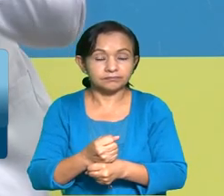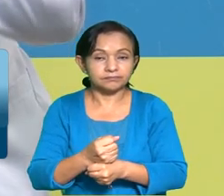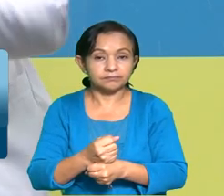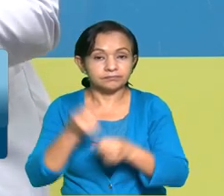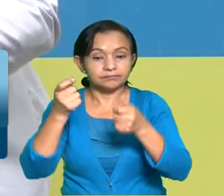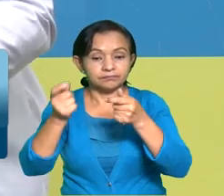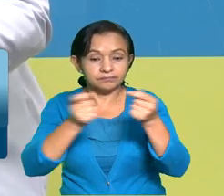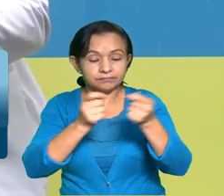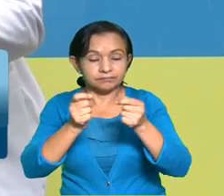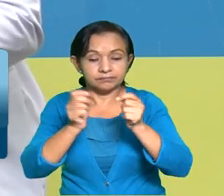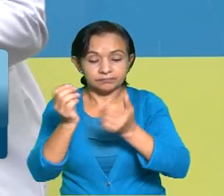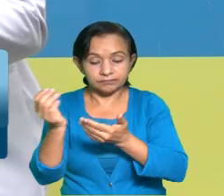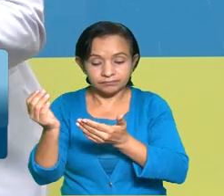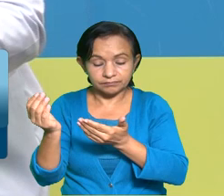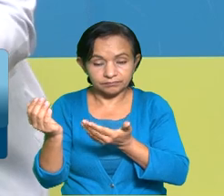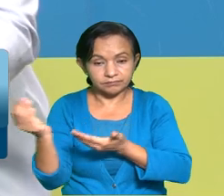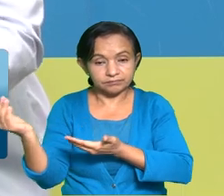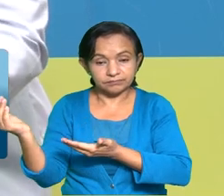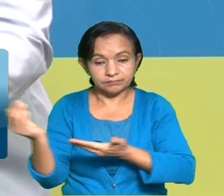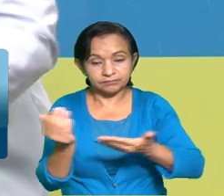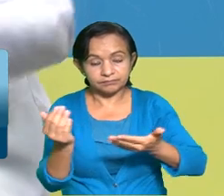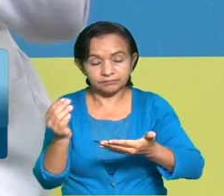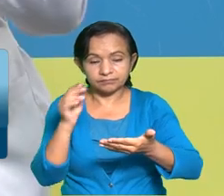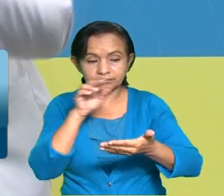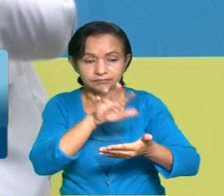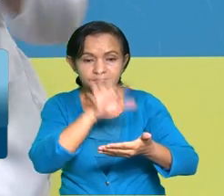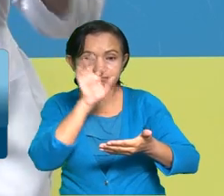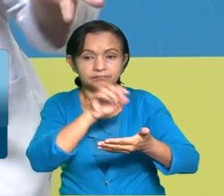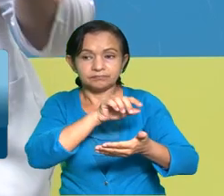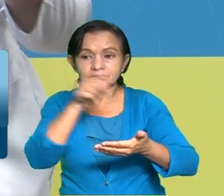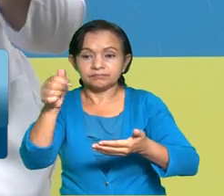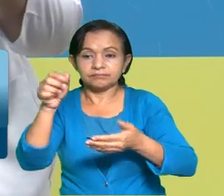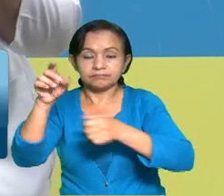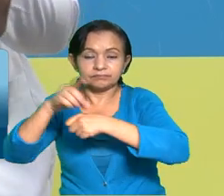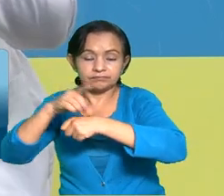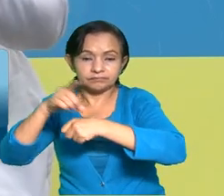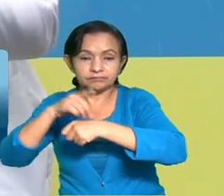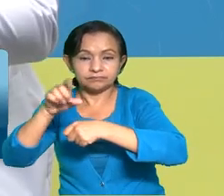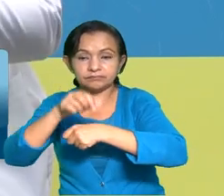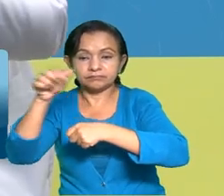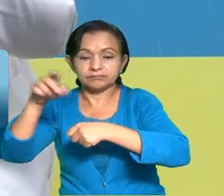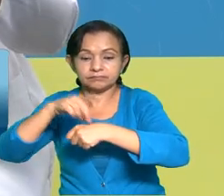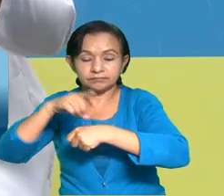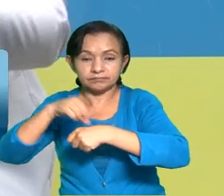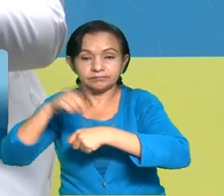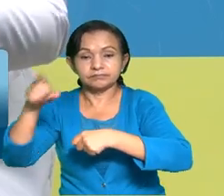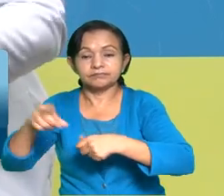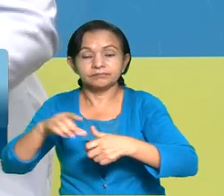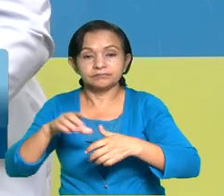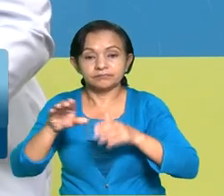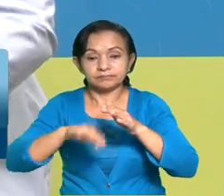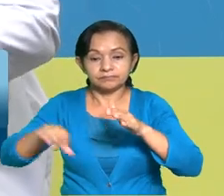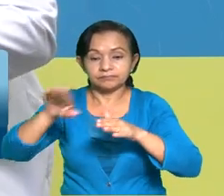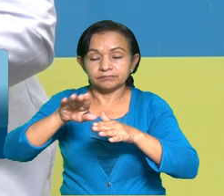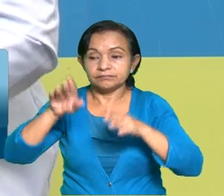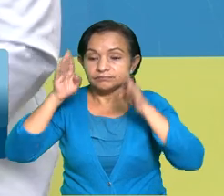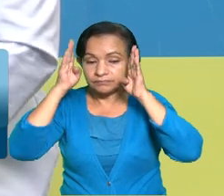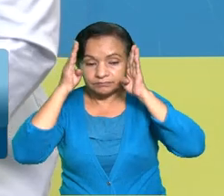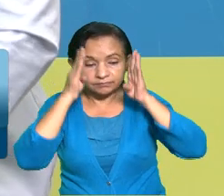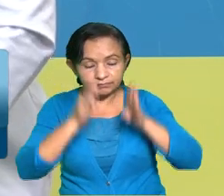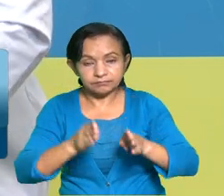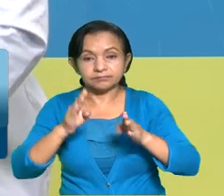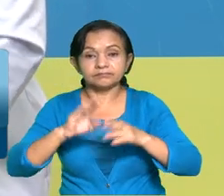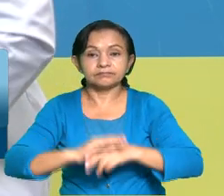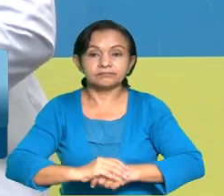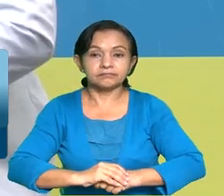el control de niño sano lo que hace es captar a ese bebé y referirlo a tiempo a la unidad de salud de mayor resolución